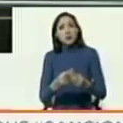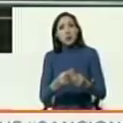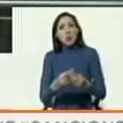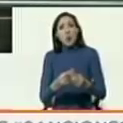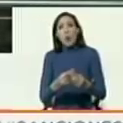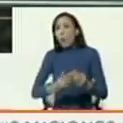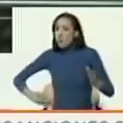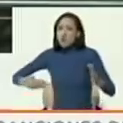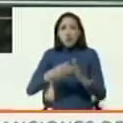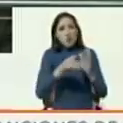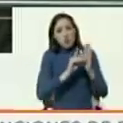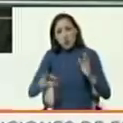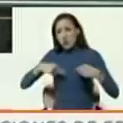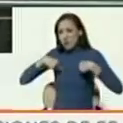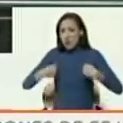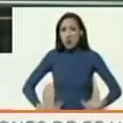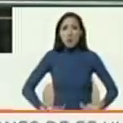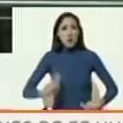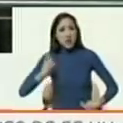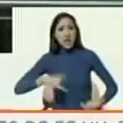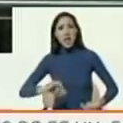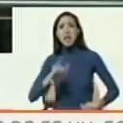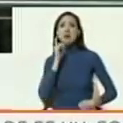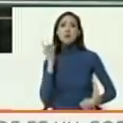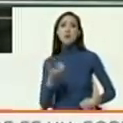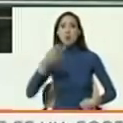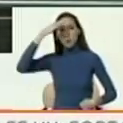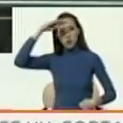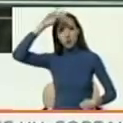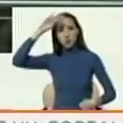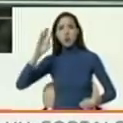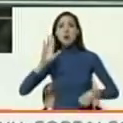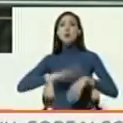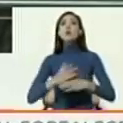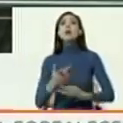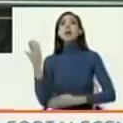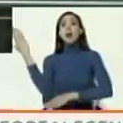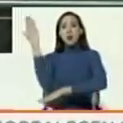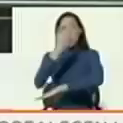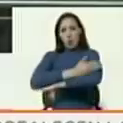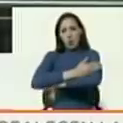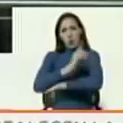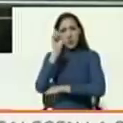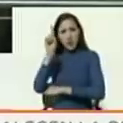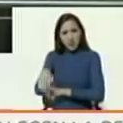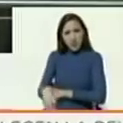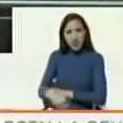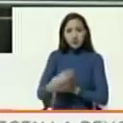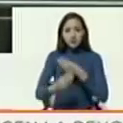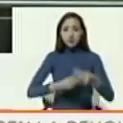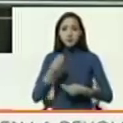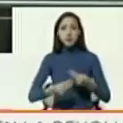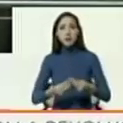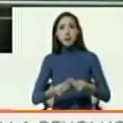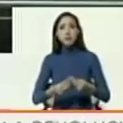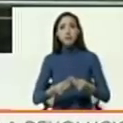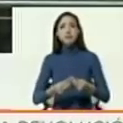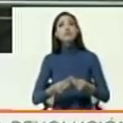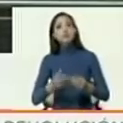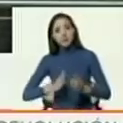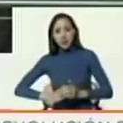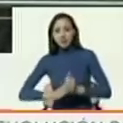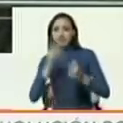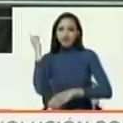derechos sociales elementales a la población. El bloqueo, recrudecido bajo la actual administración